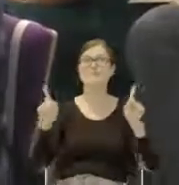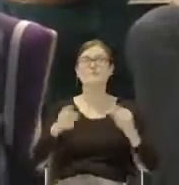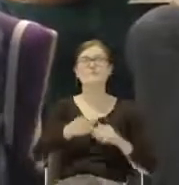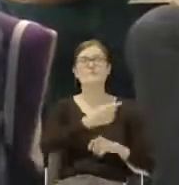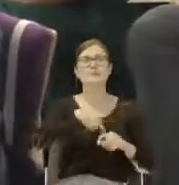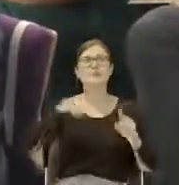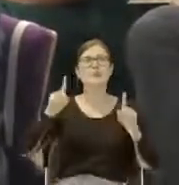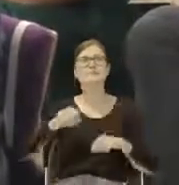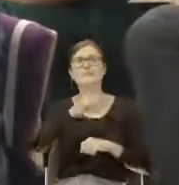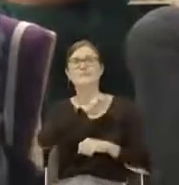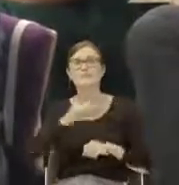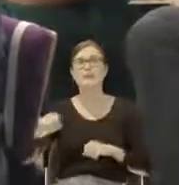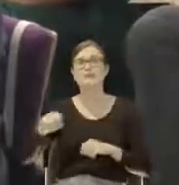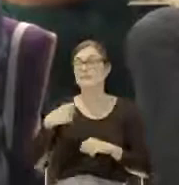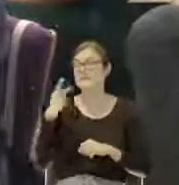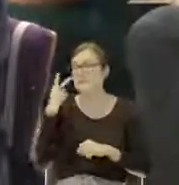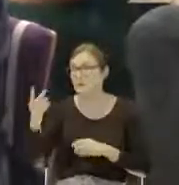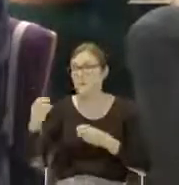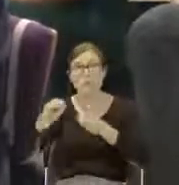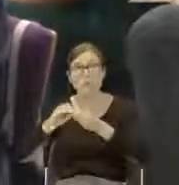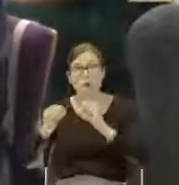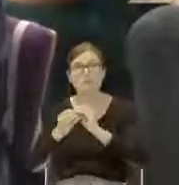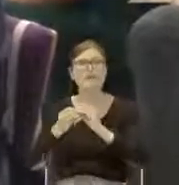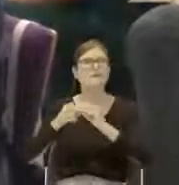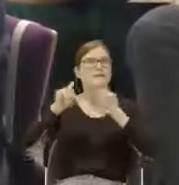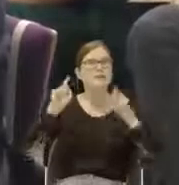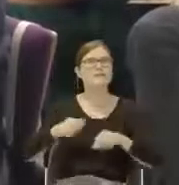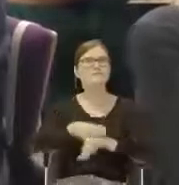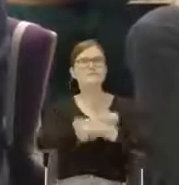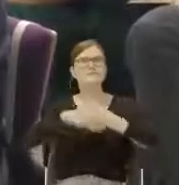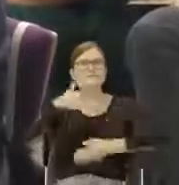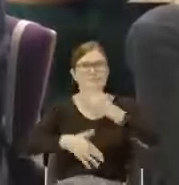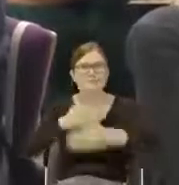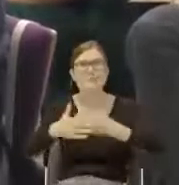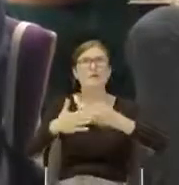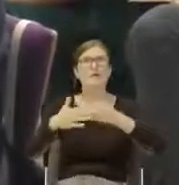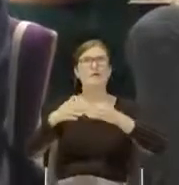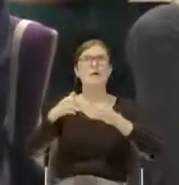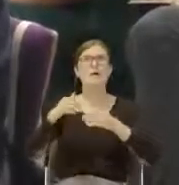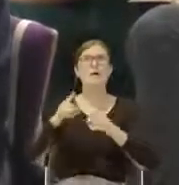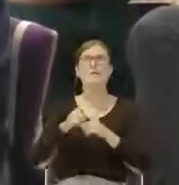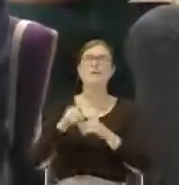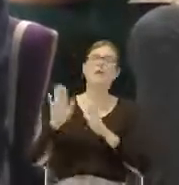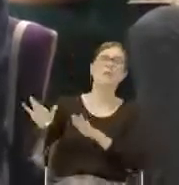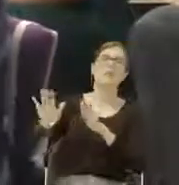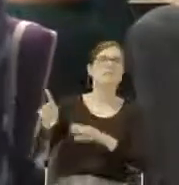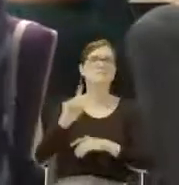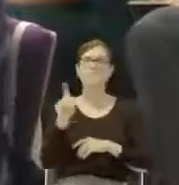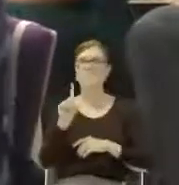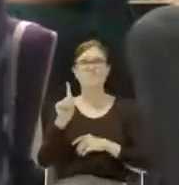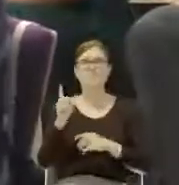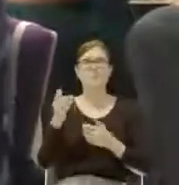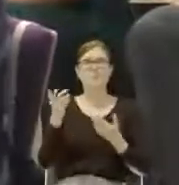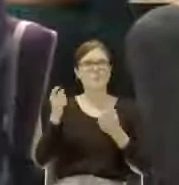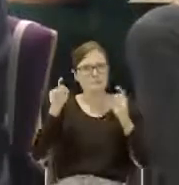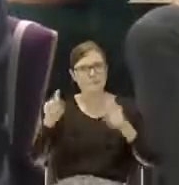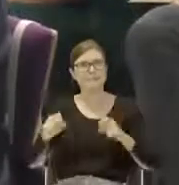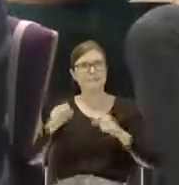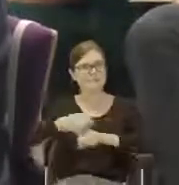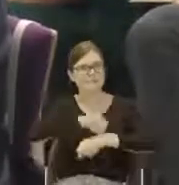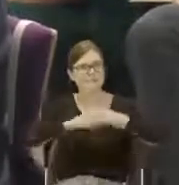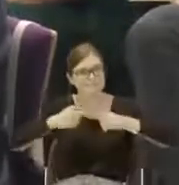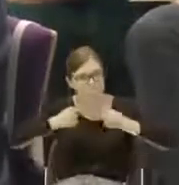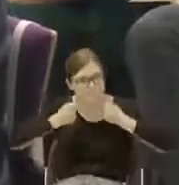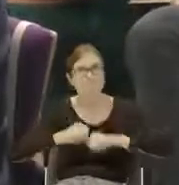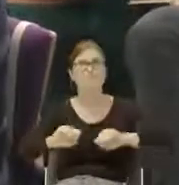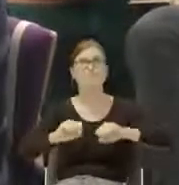podemos frivolizar en base a nuestras buenas intenciones. Hay que acabar con la guerra y hay que hacerlo desde el más absoluto respeto